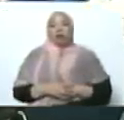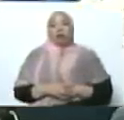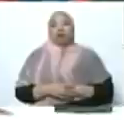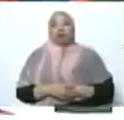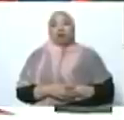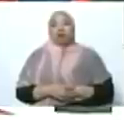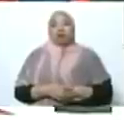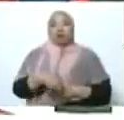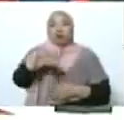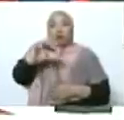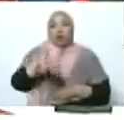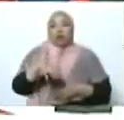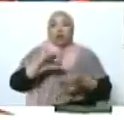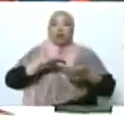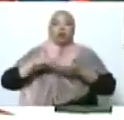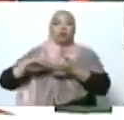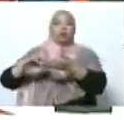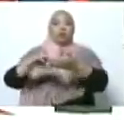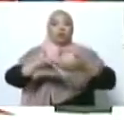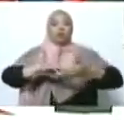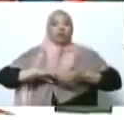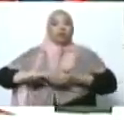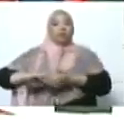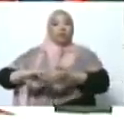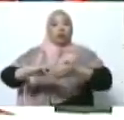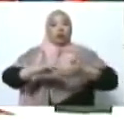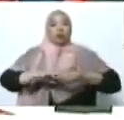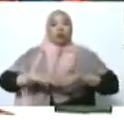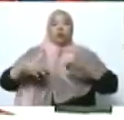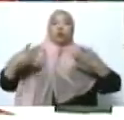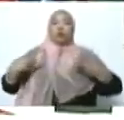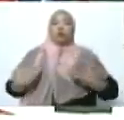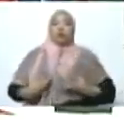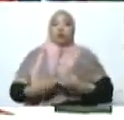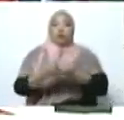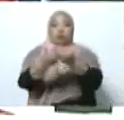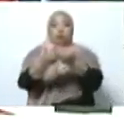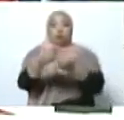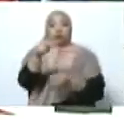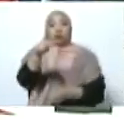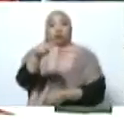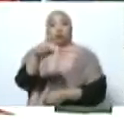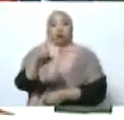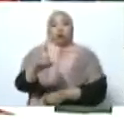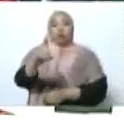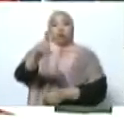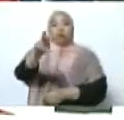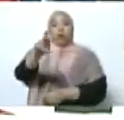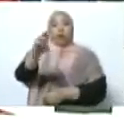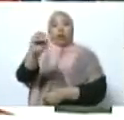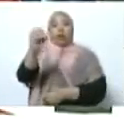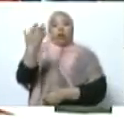Para el Estado Trujillo, enlace para el Estado Trujillo, compañero Pedro Carreño Escobar.